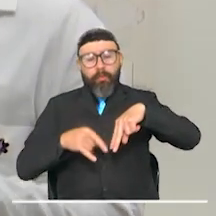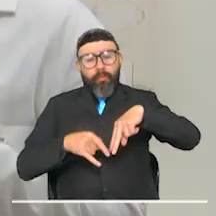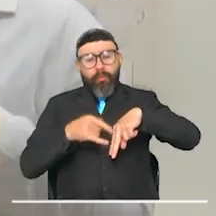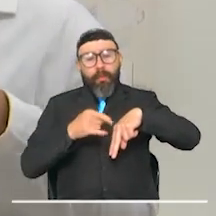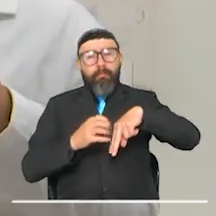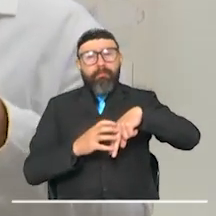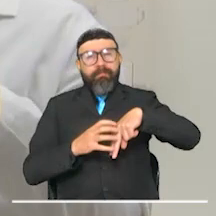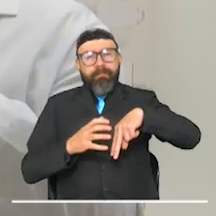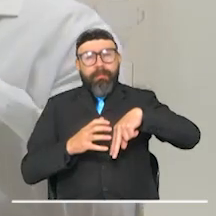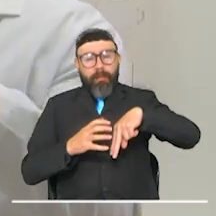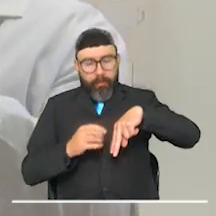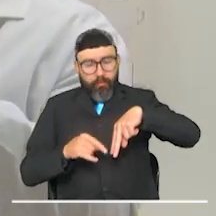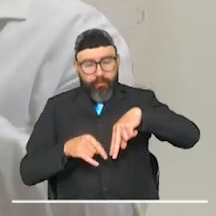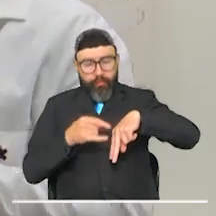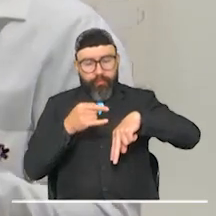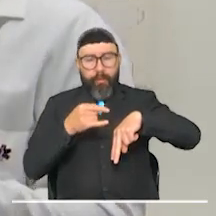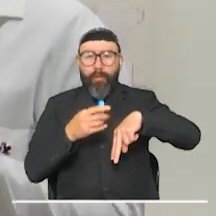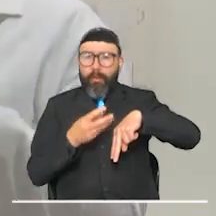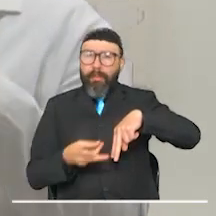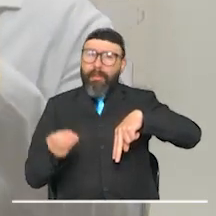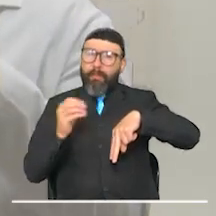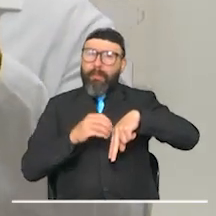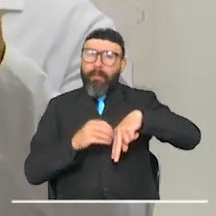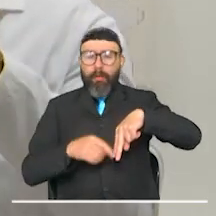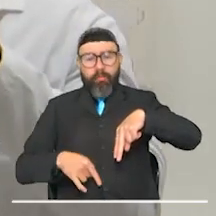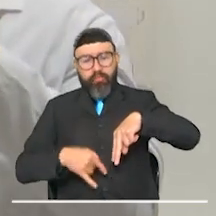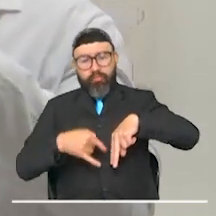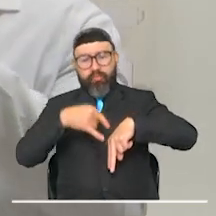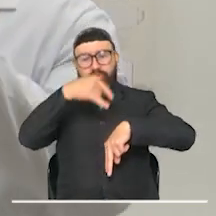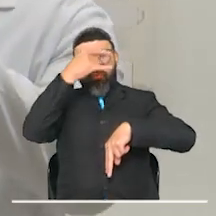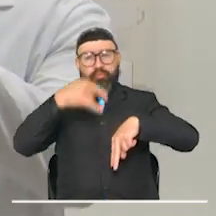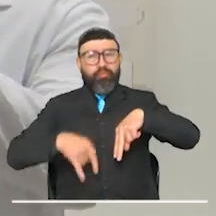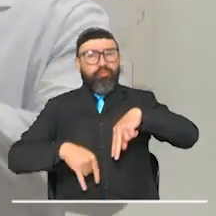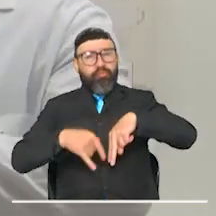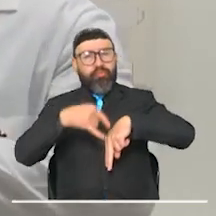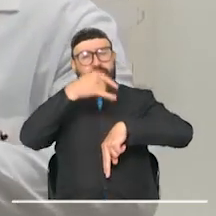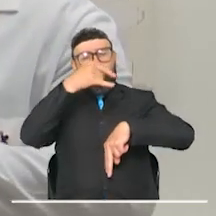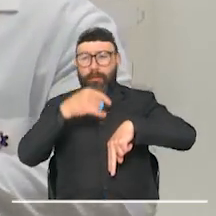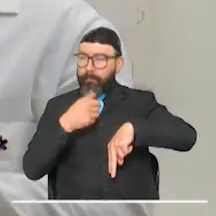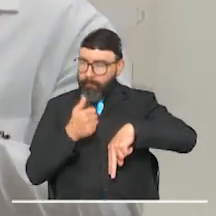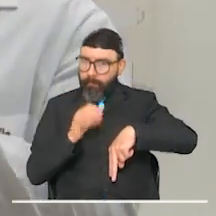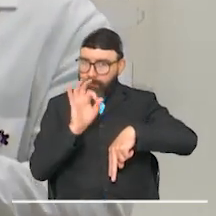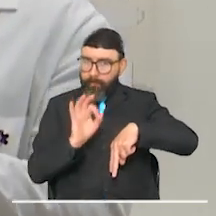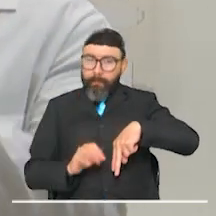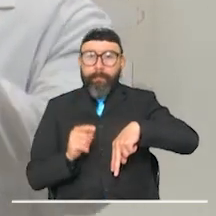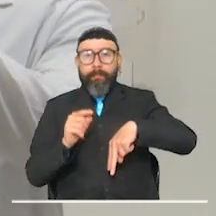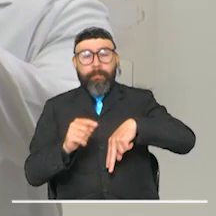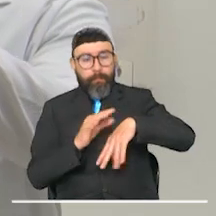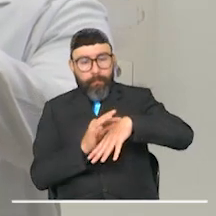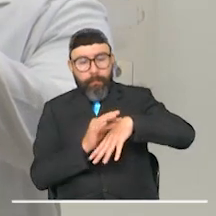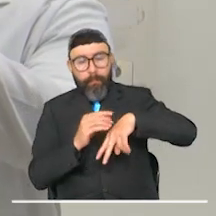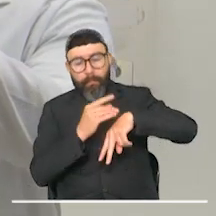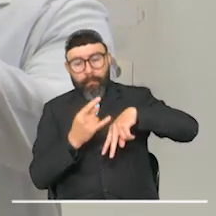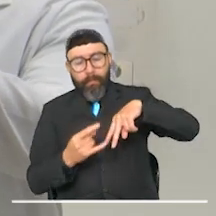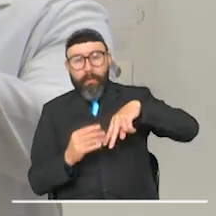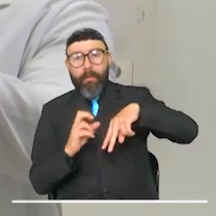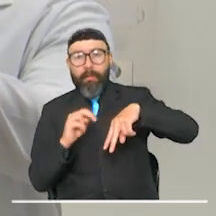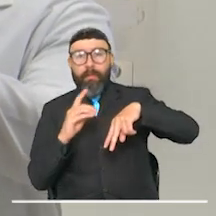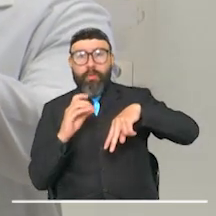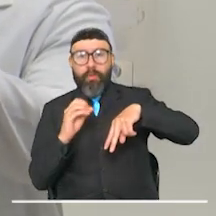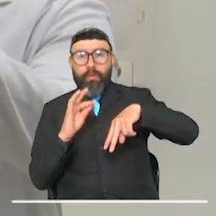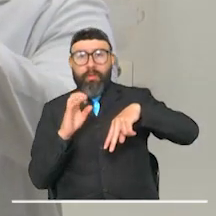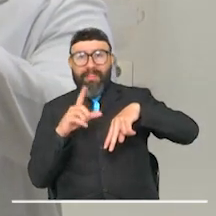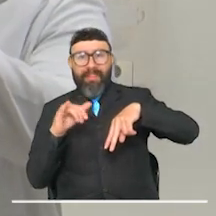microinformación desencadena un proceso enzimático que lleva y encima a nivel local de la endotelio a la capa interna que hace que la vena